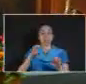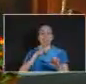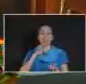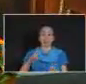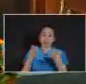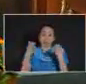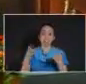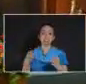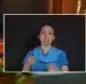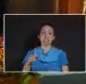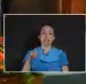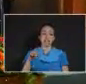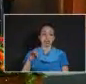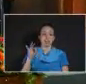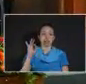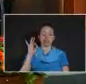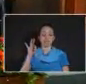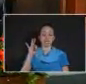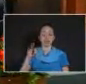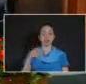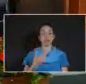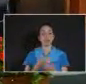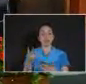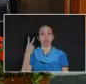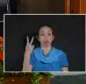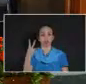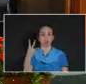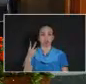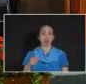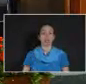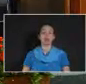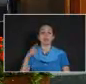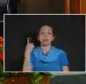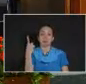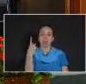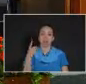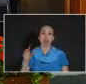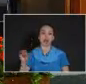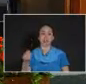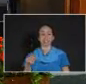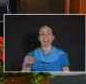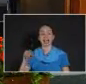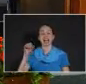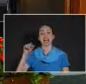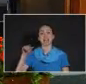primero, incluso a los pequeñitos, a los recién convertidos, a los que acaban de regresar,